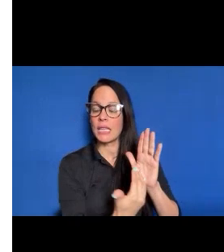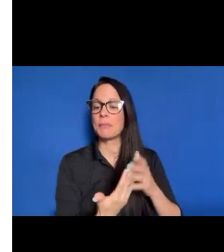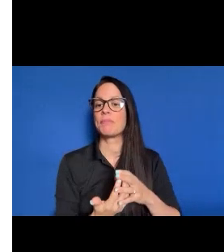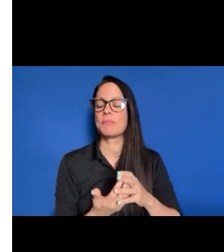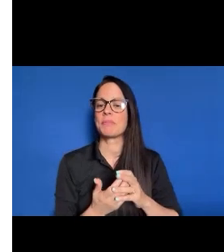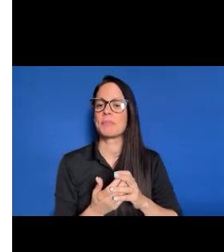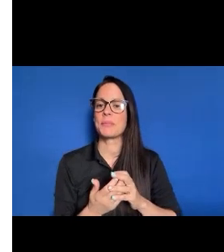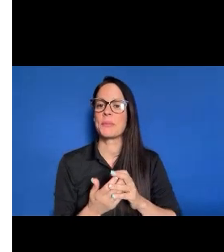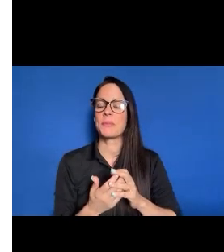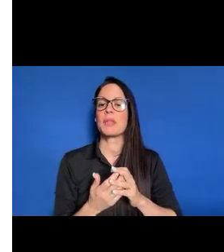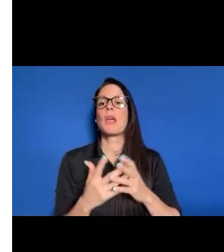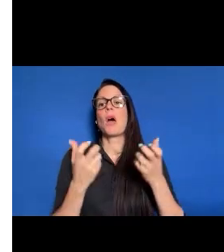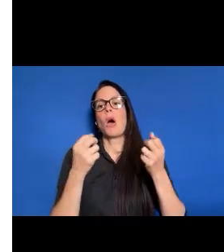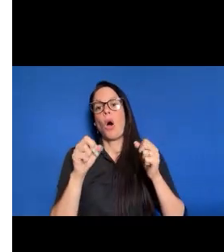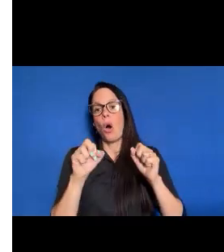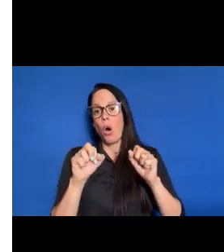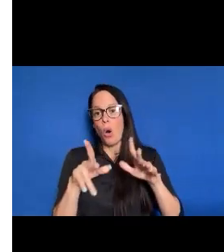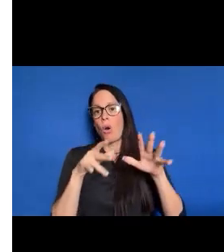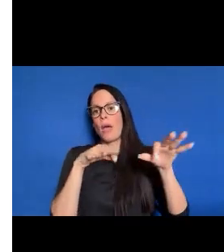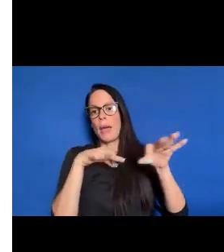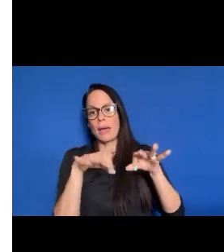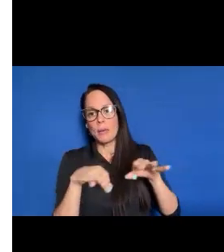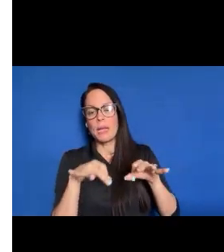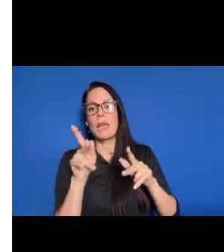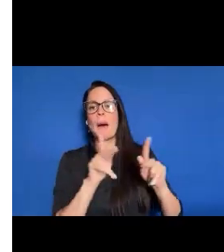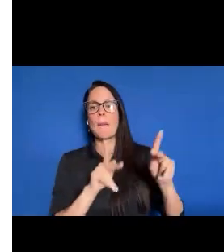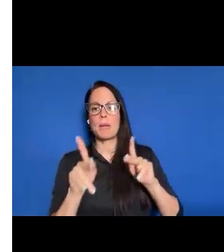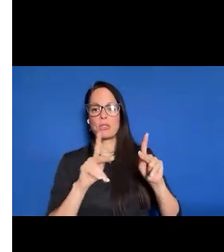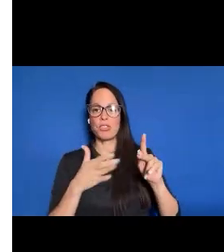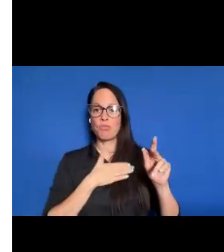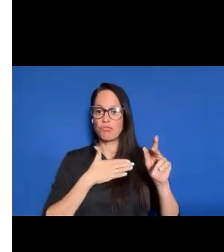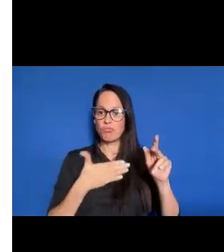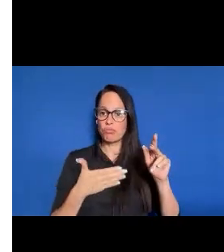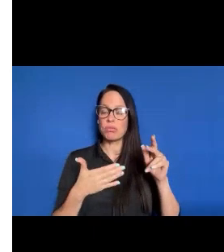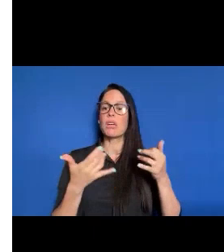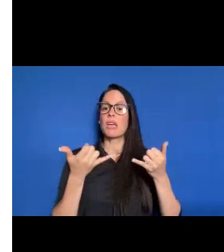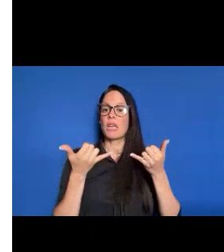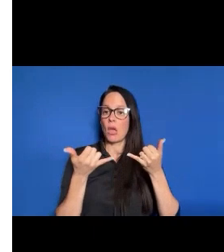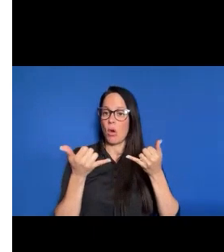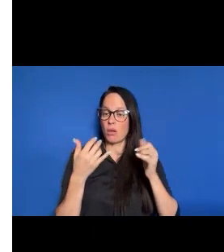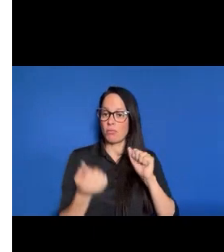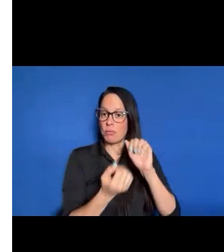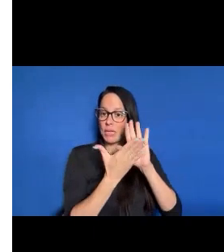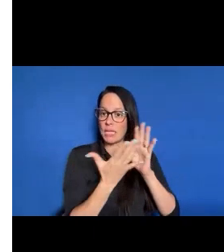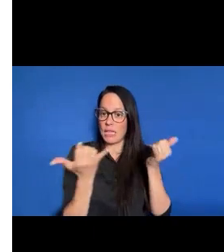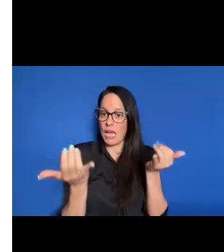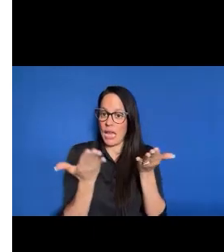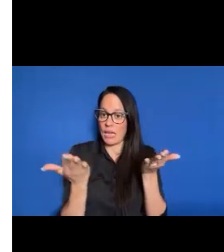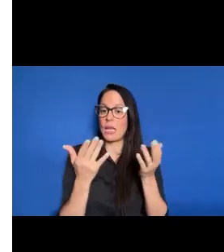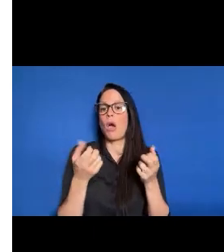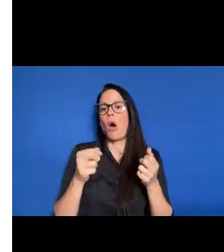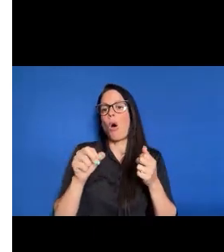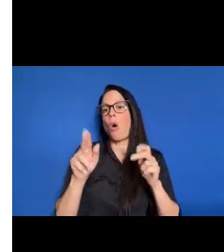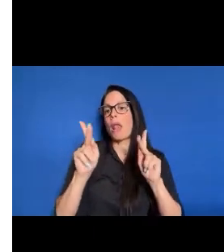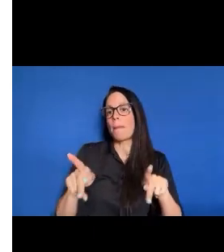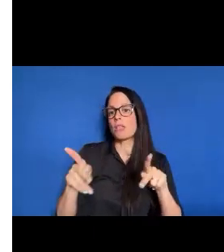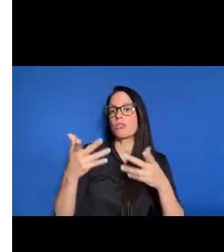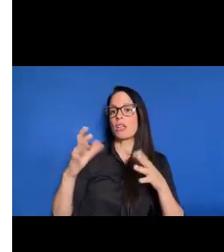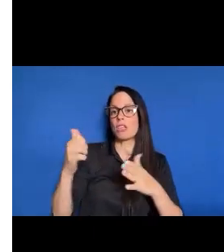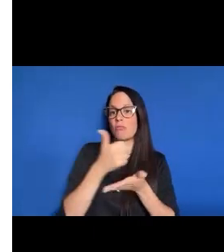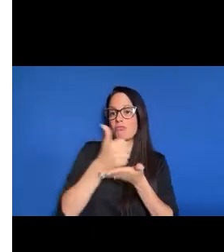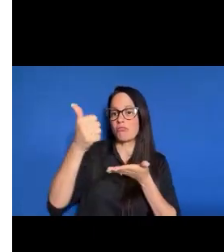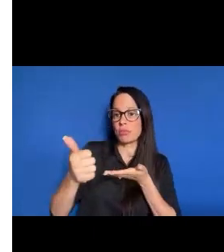o escribir las personas, ¿verdad?, que así lo dispongan, que se encuentran presentes o la persona designada. Recuerden que si hay una designación debe ser